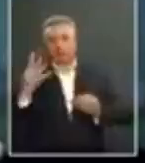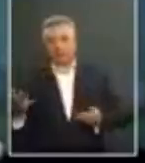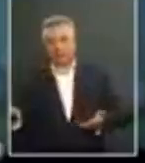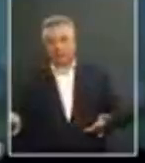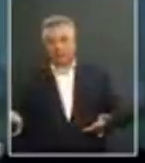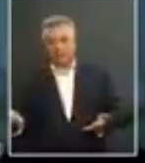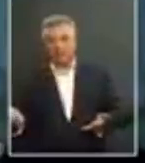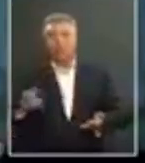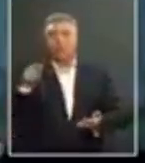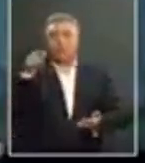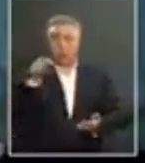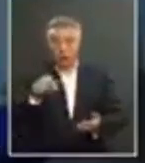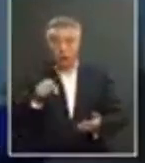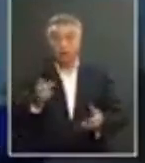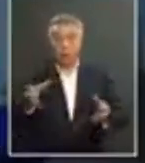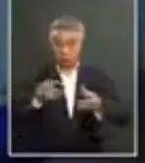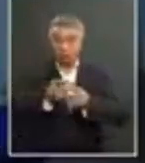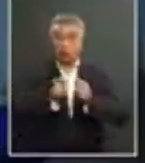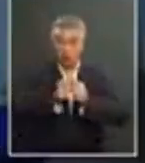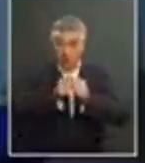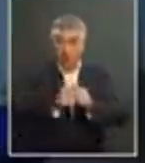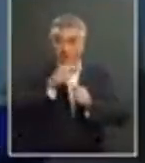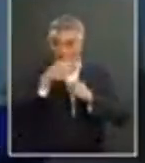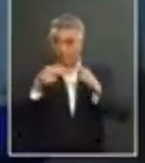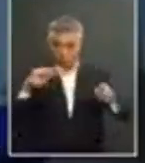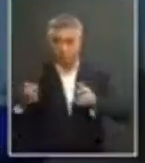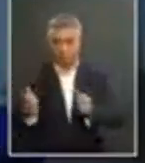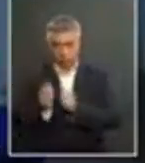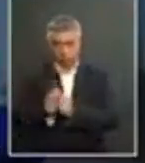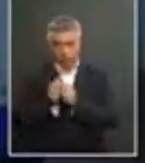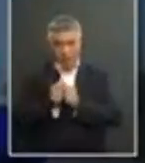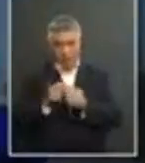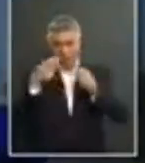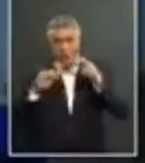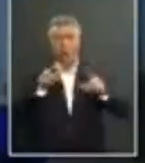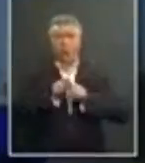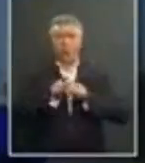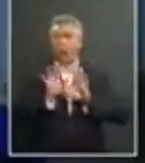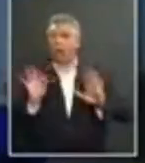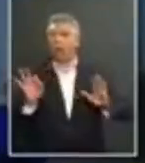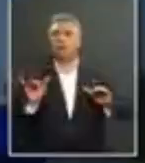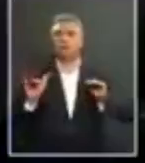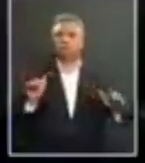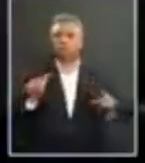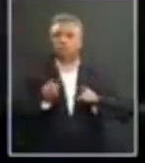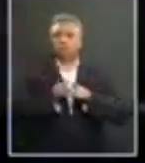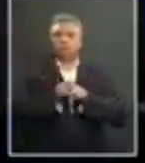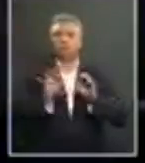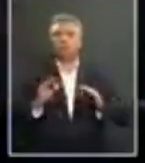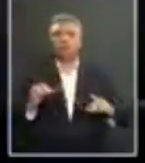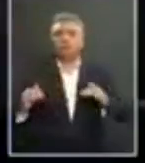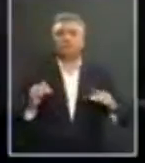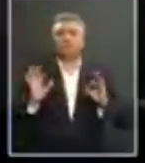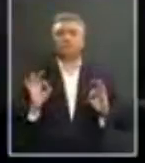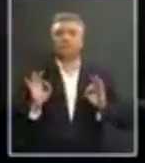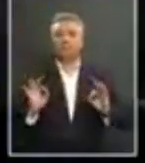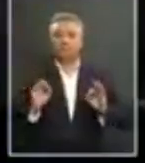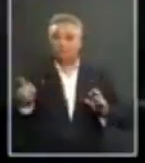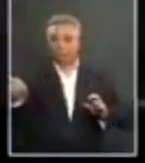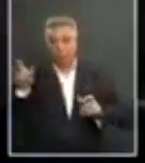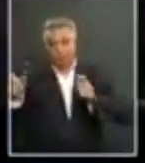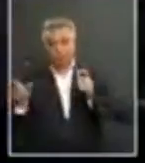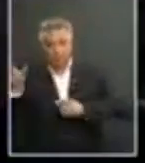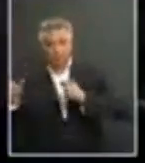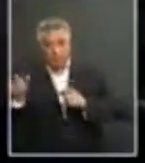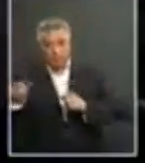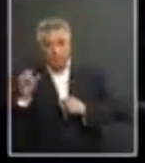Concertación, compañeros suyos, digamos, de coalición, se acomodaron al sistema neoliberal, pero da la impresión de que los contramanifestantes del fin de